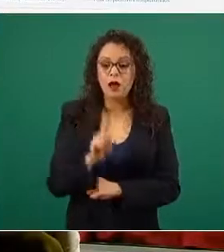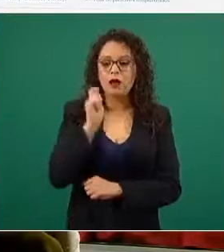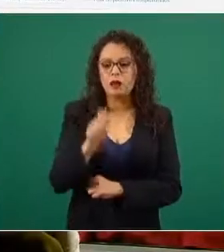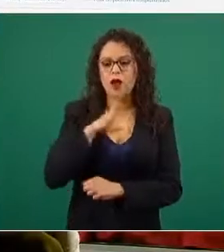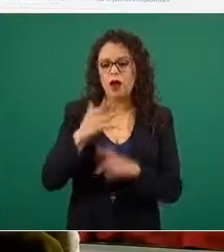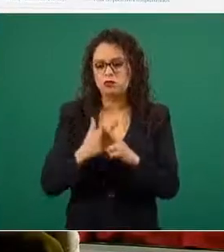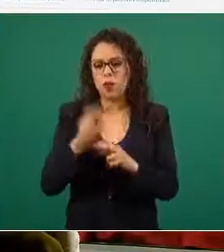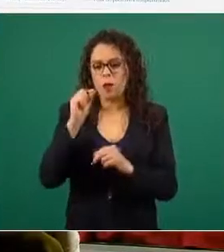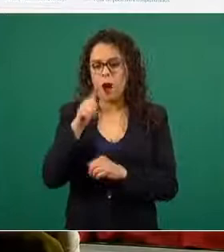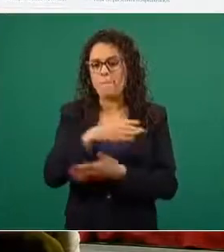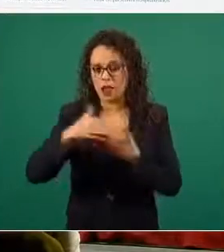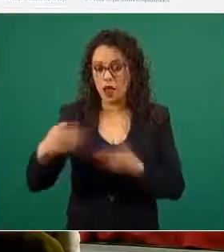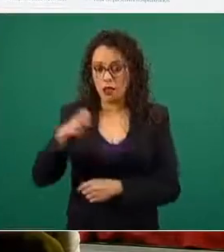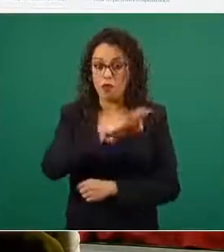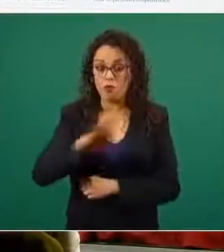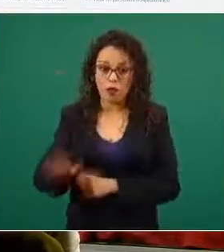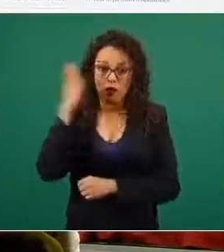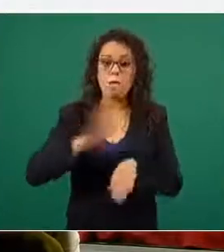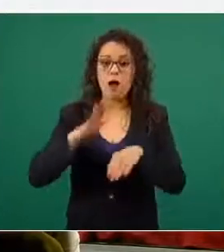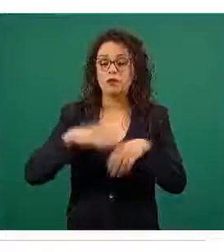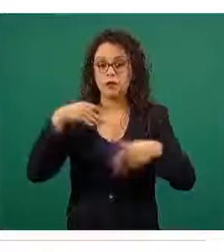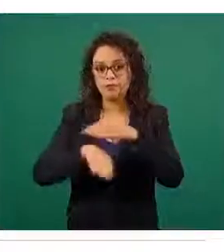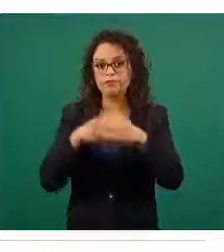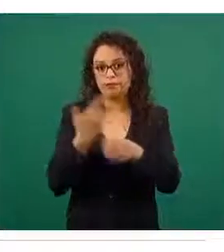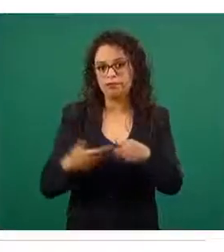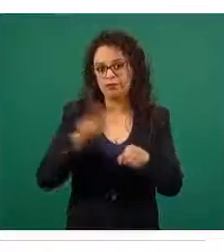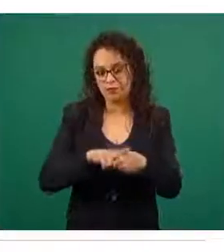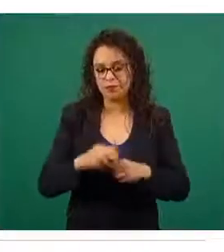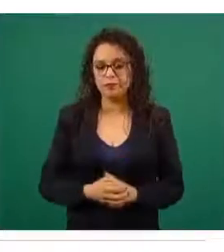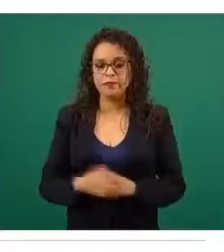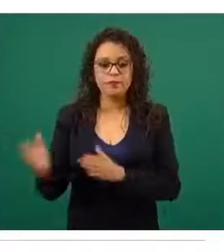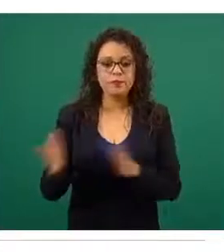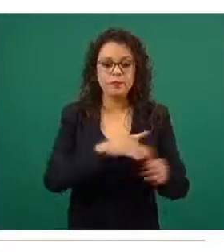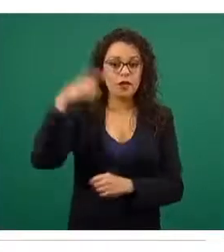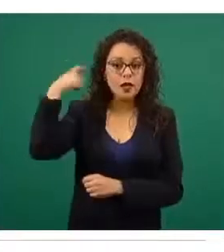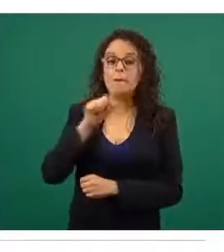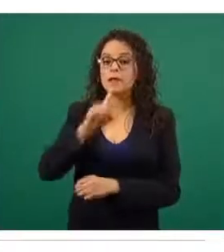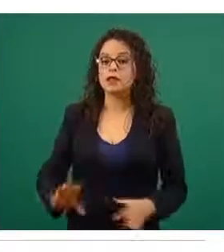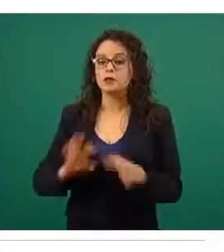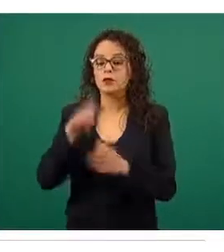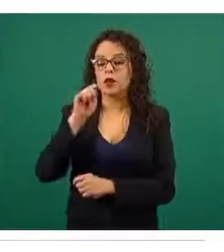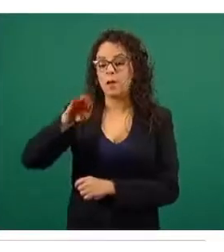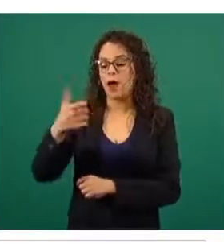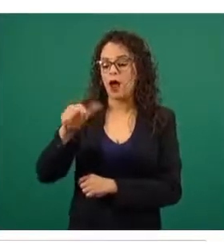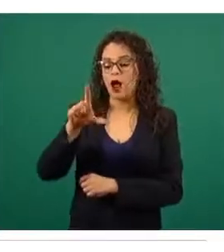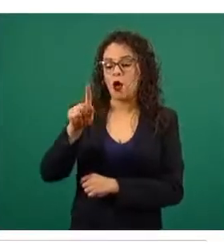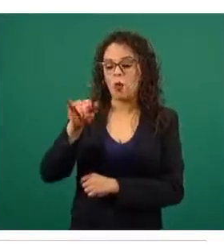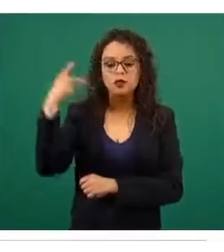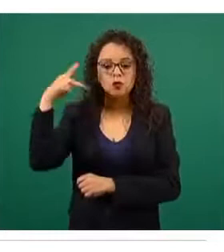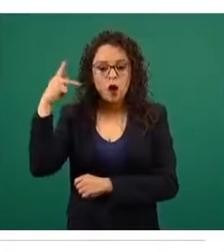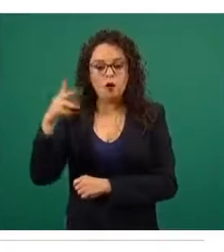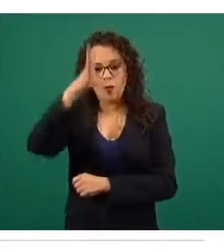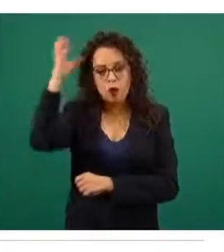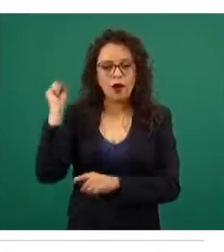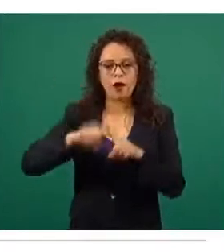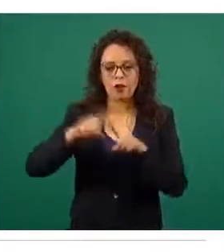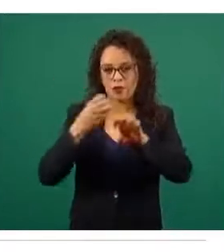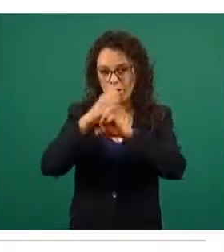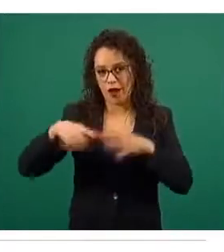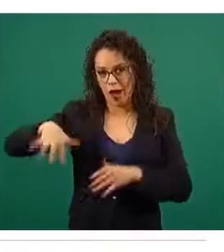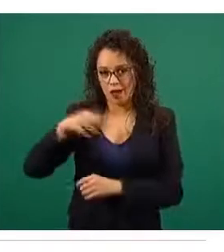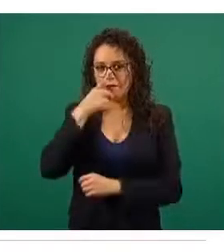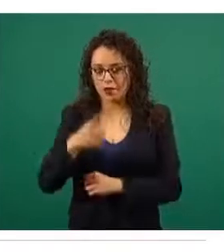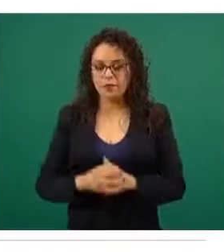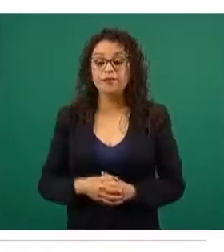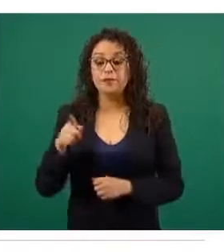de la reserva hospitalaria disponible, esta se puede agotar rápidamente. La siguiente, Querétaro es parte de la megalópolis junto con Puebla, Morelos y los otros estados mencionados, tendencia progresiva de